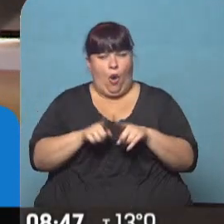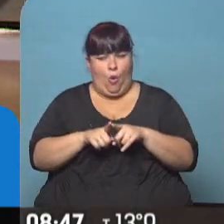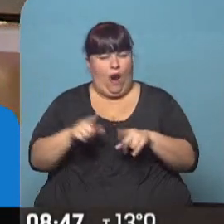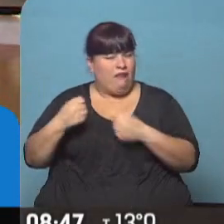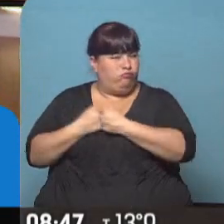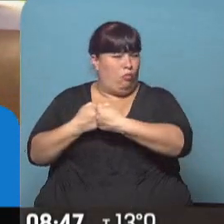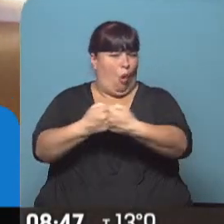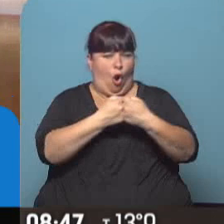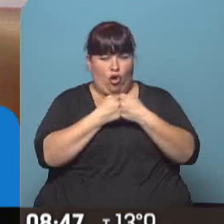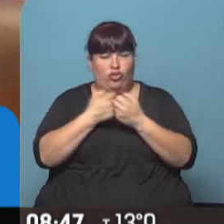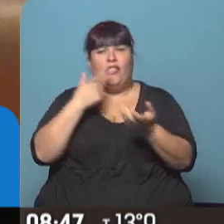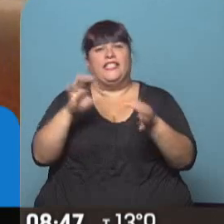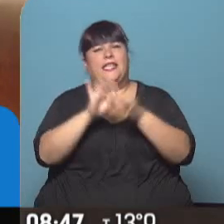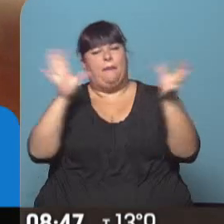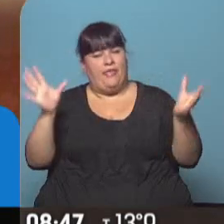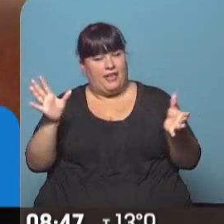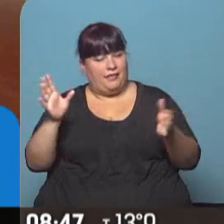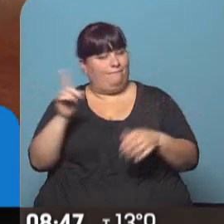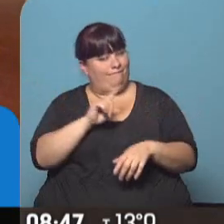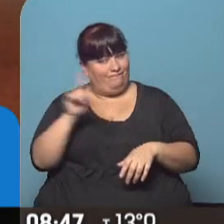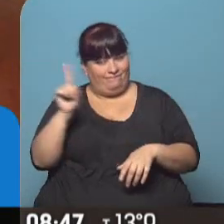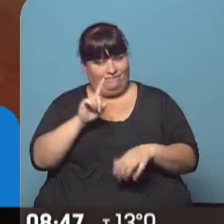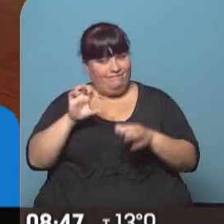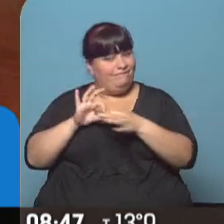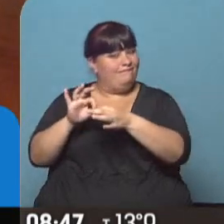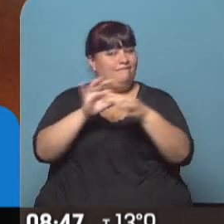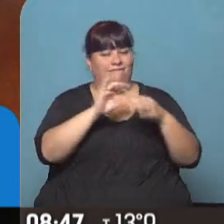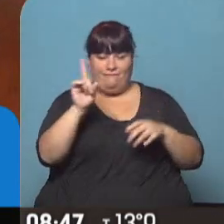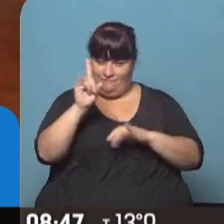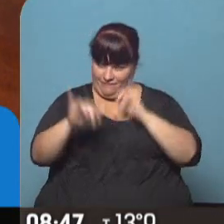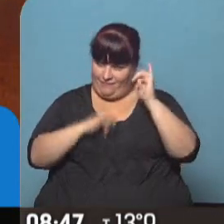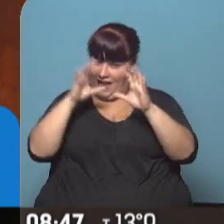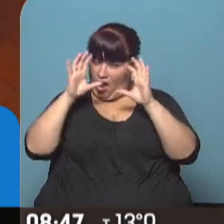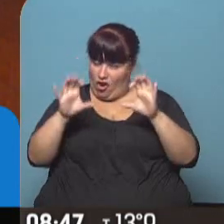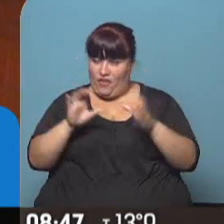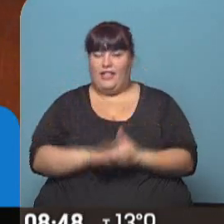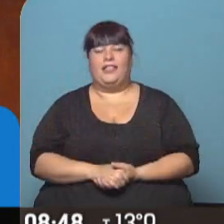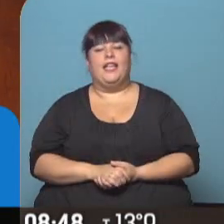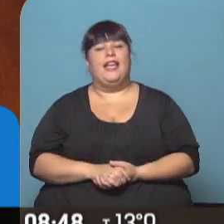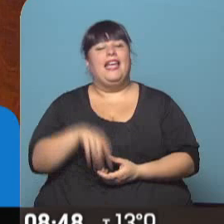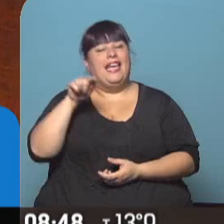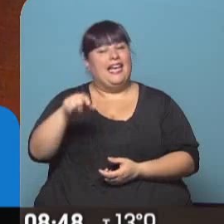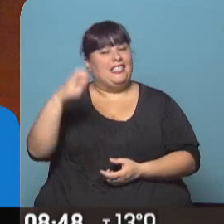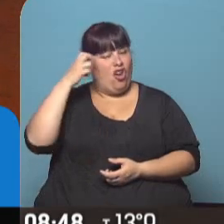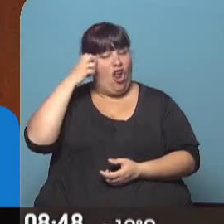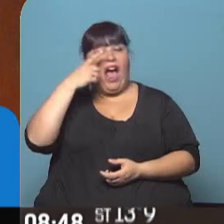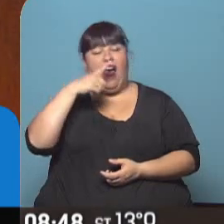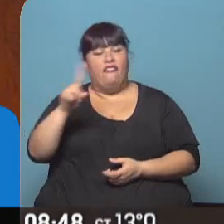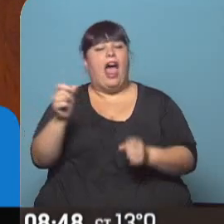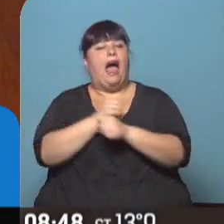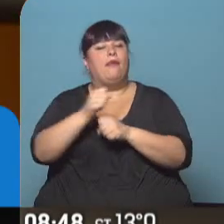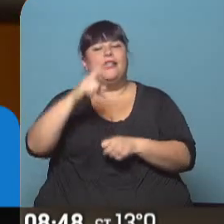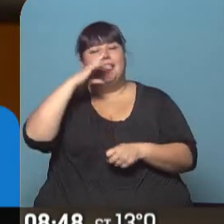por unanimidad hablar de independencia. No fue por unanimidad. Yo te recuerdo que ese Parlamento finalmente aprueba